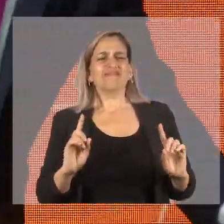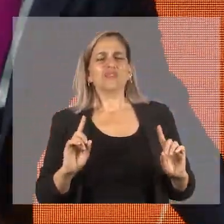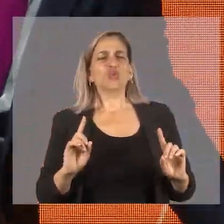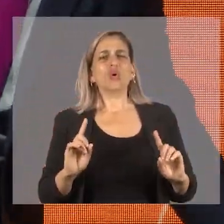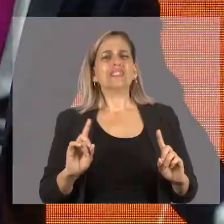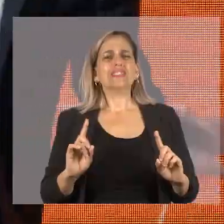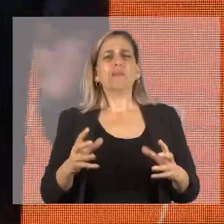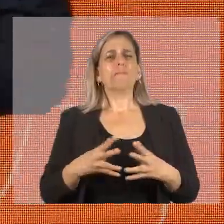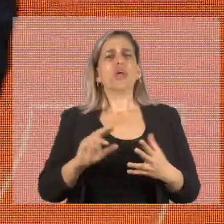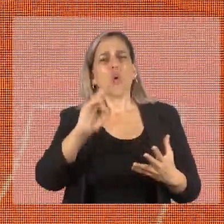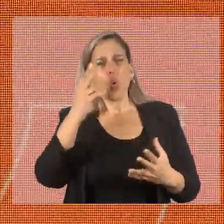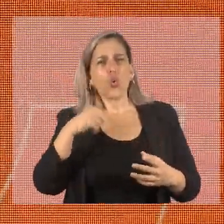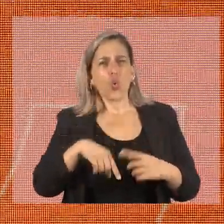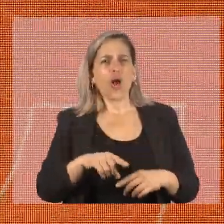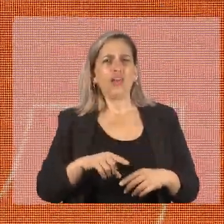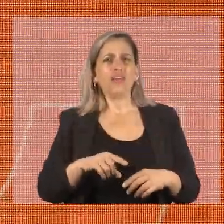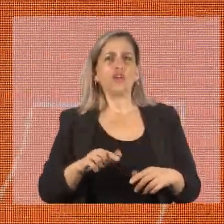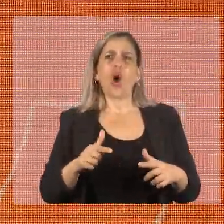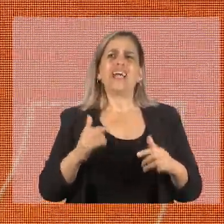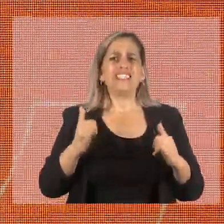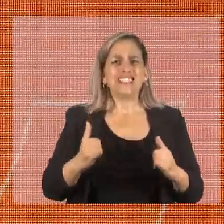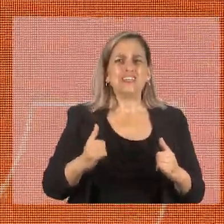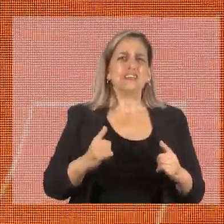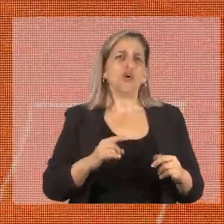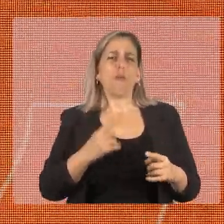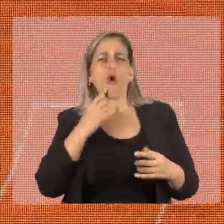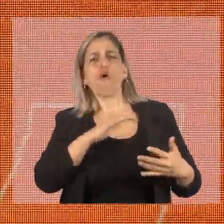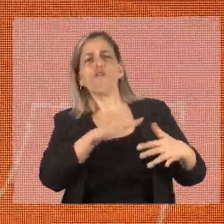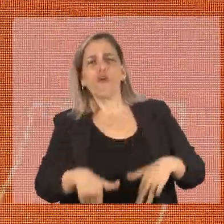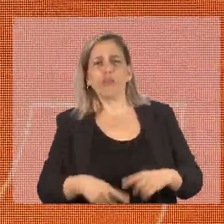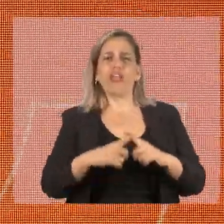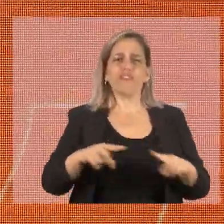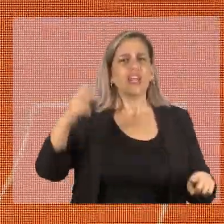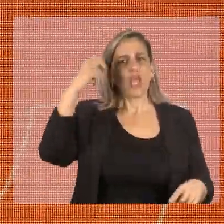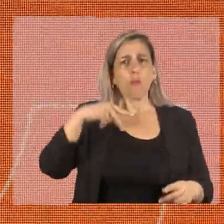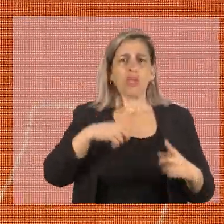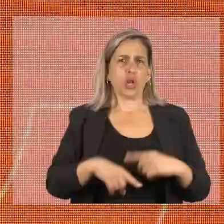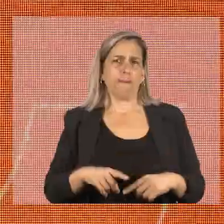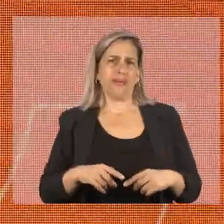¿Por qué no? Porque en Uruguay la sangre no llega al río. Creo, espero.